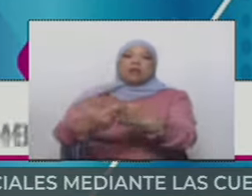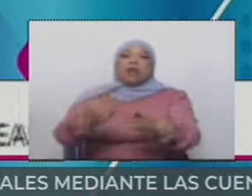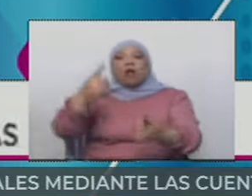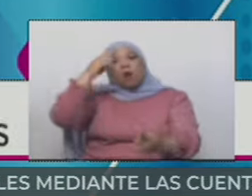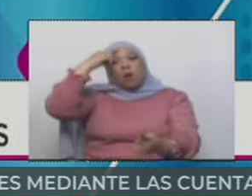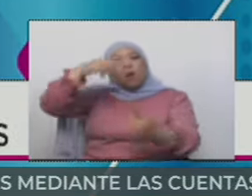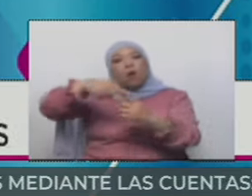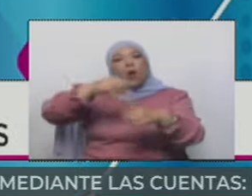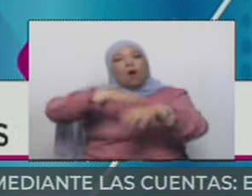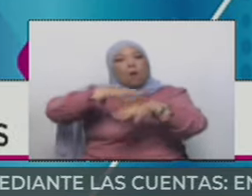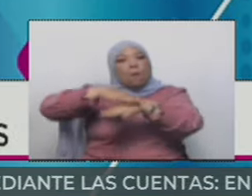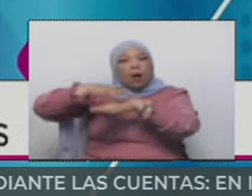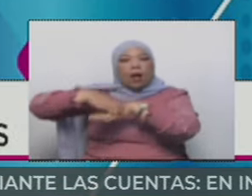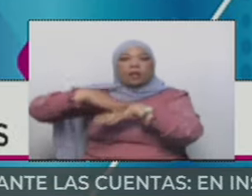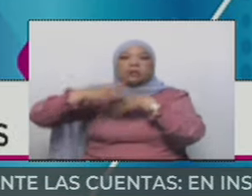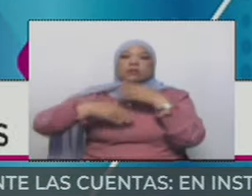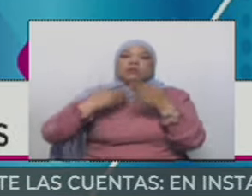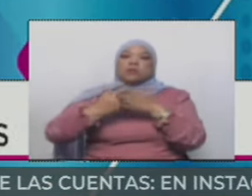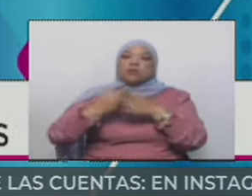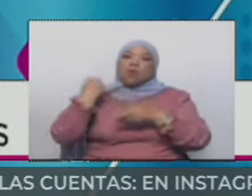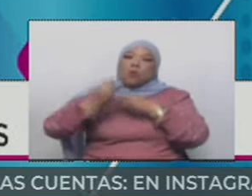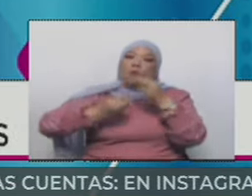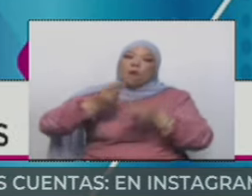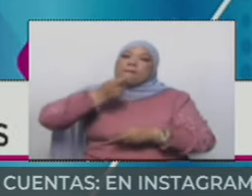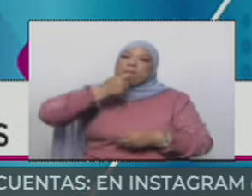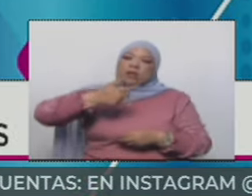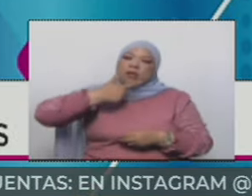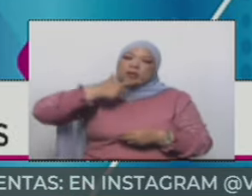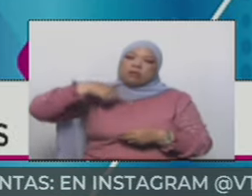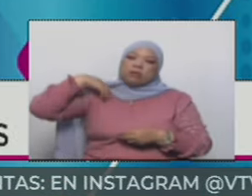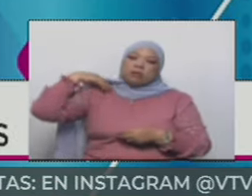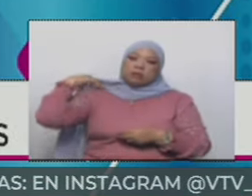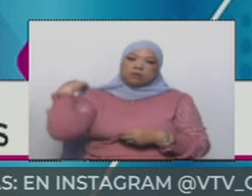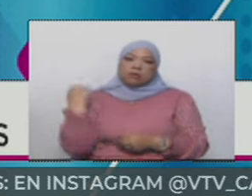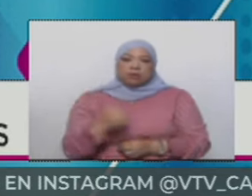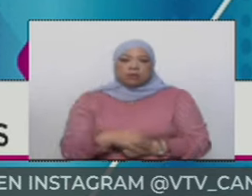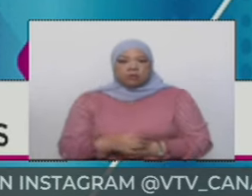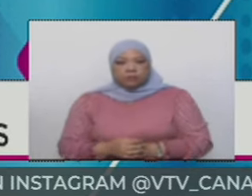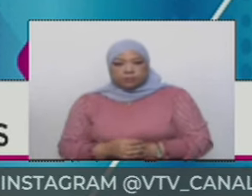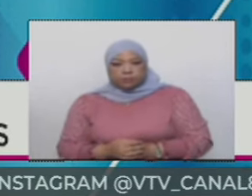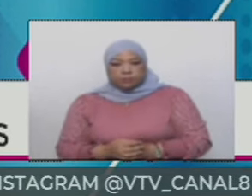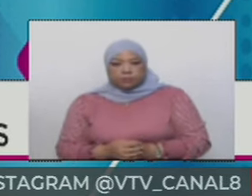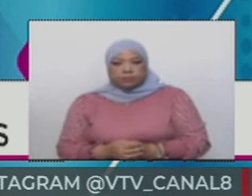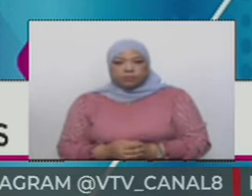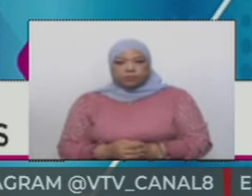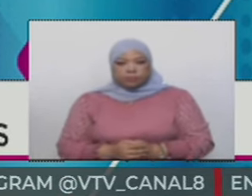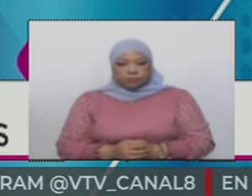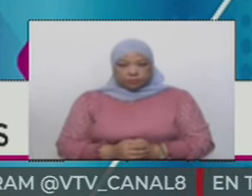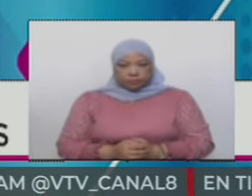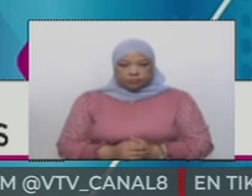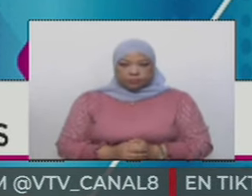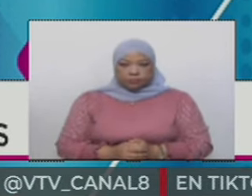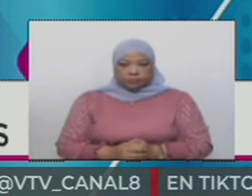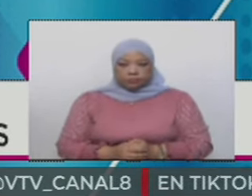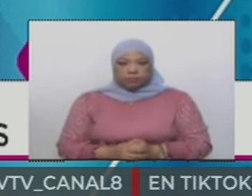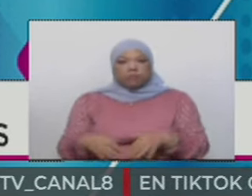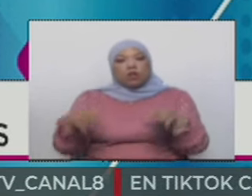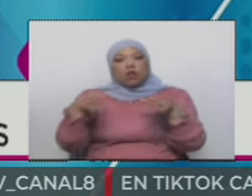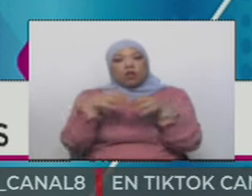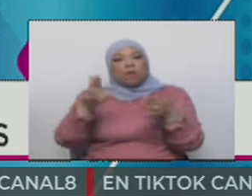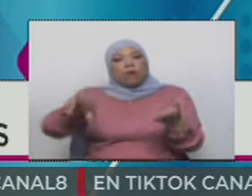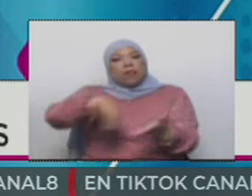abarcante, convocante. Y qué hermoso se está dando. Aquí está el equipo